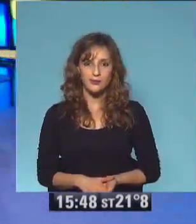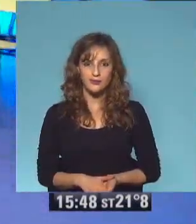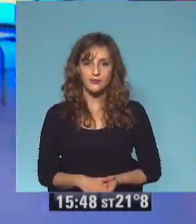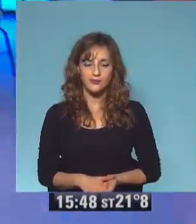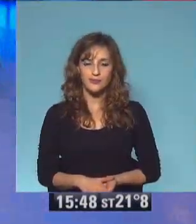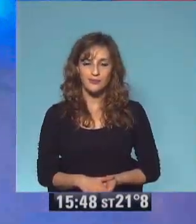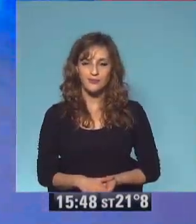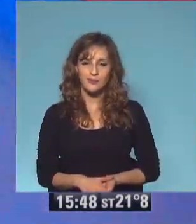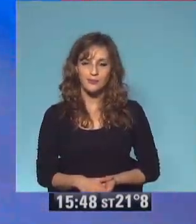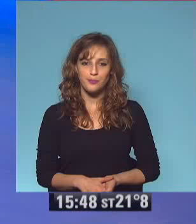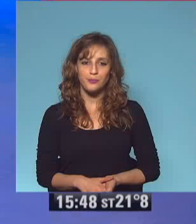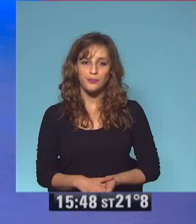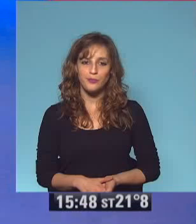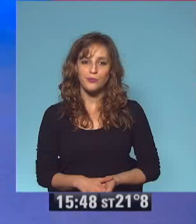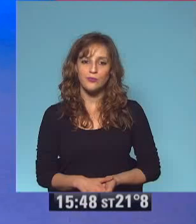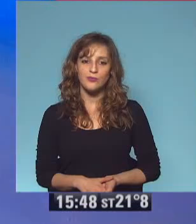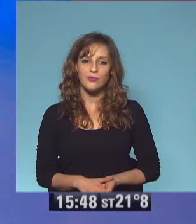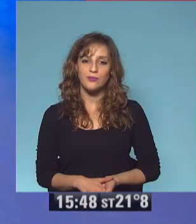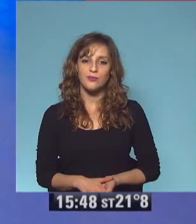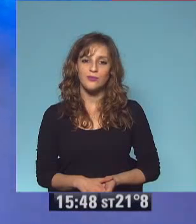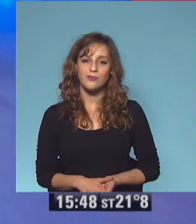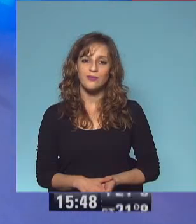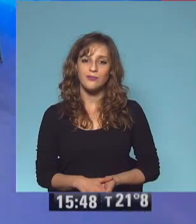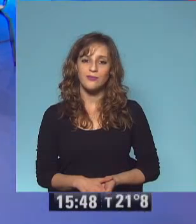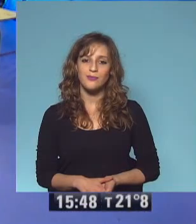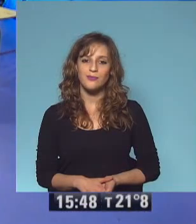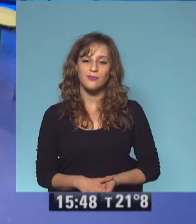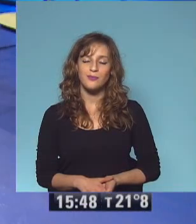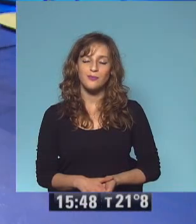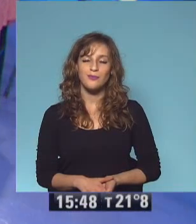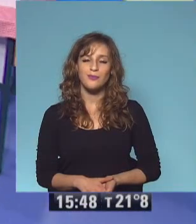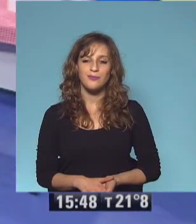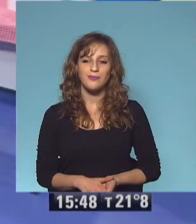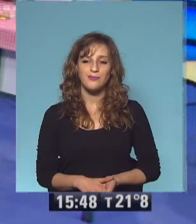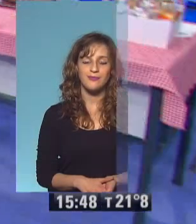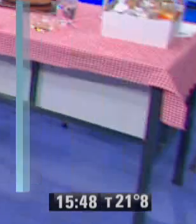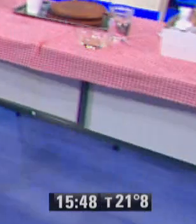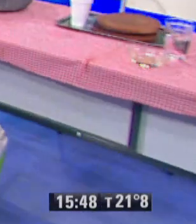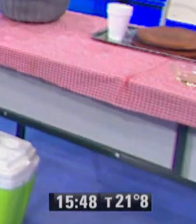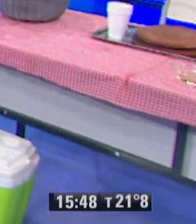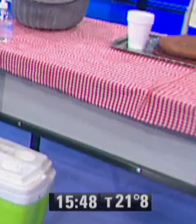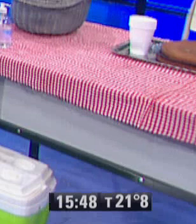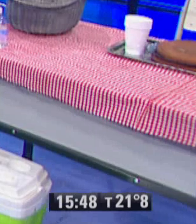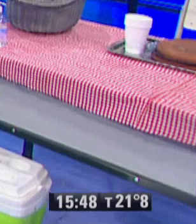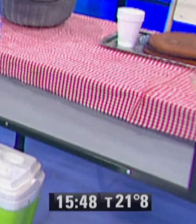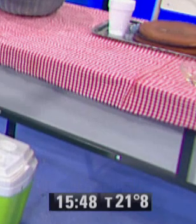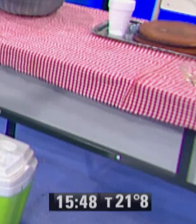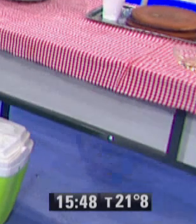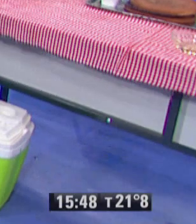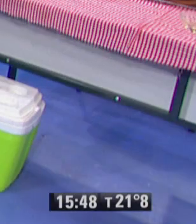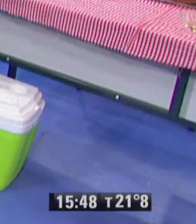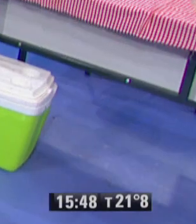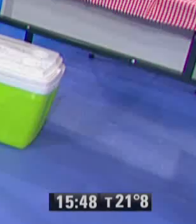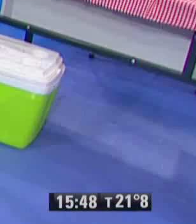acercando mucha gente de a poquito, llegó el sodero, el barrendero, el cura, juez. La almacenera, el vendedor de cubanitos, cuatro